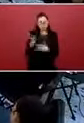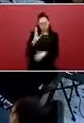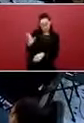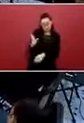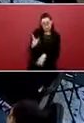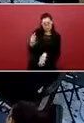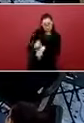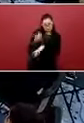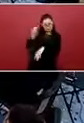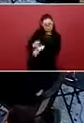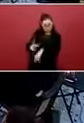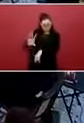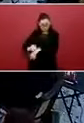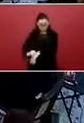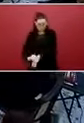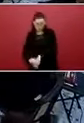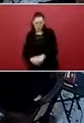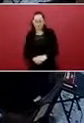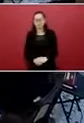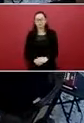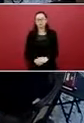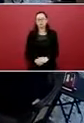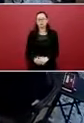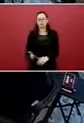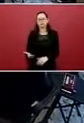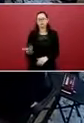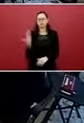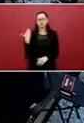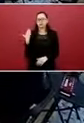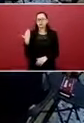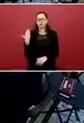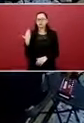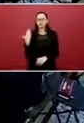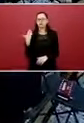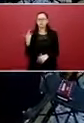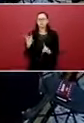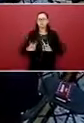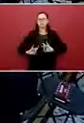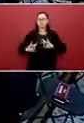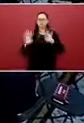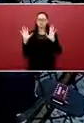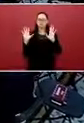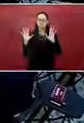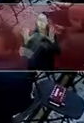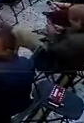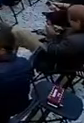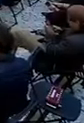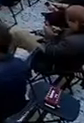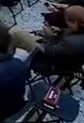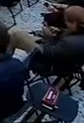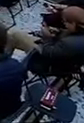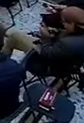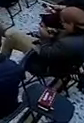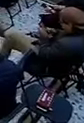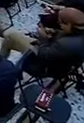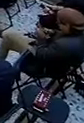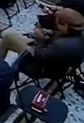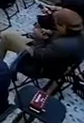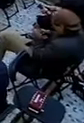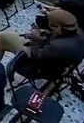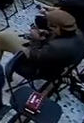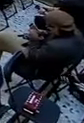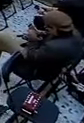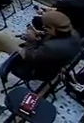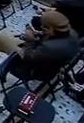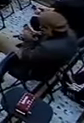el SPEI tuvo hace meses un ataque y una contingencia ahí de pagos y retenciones de